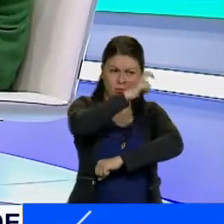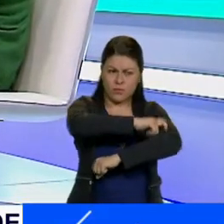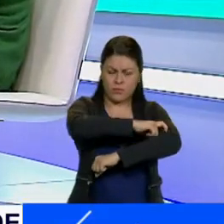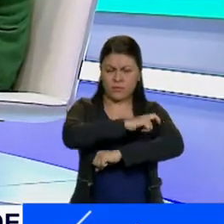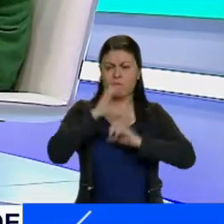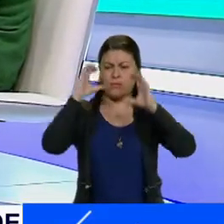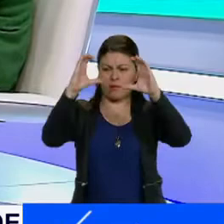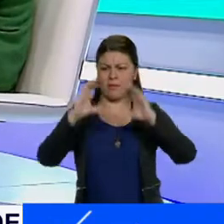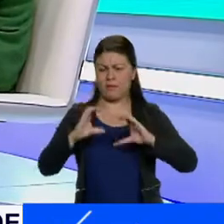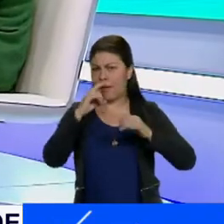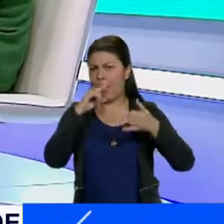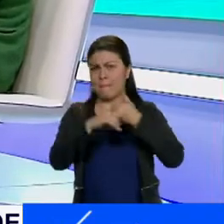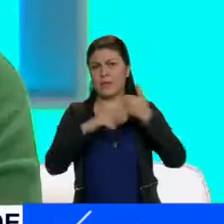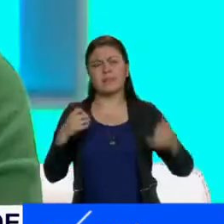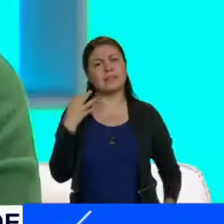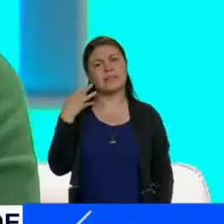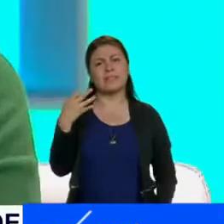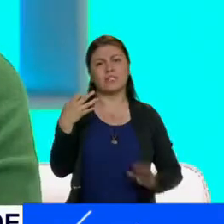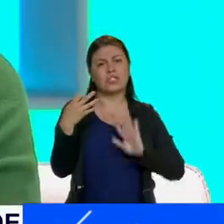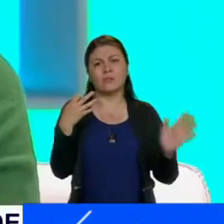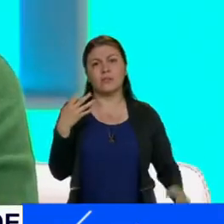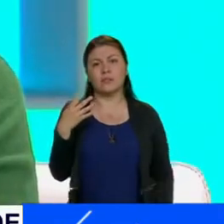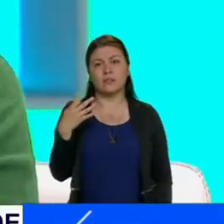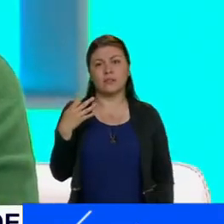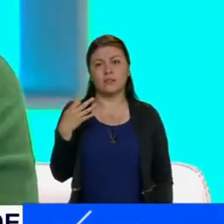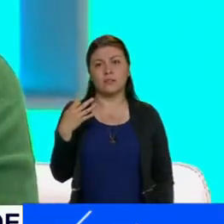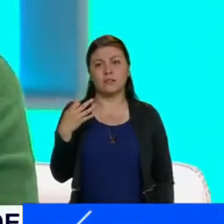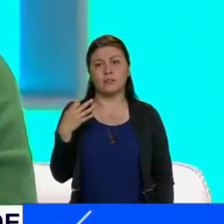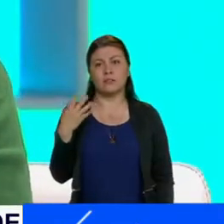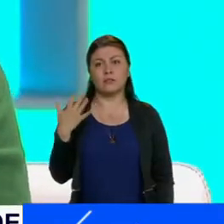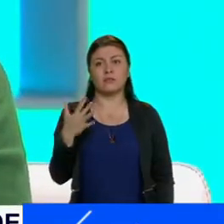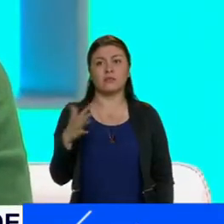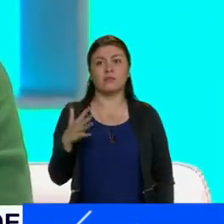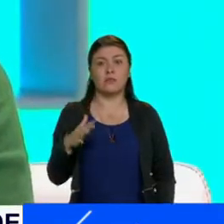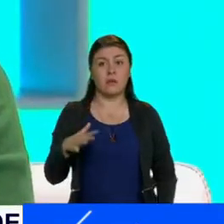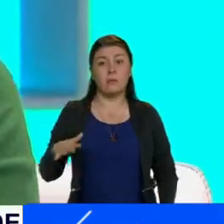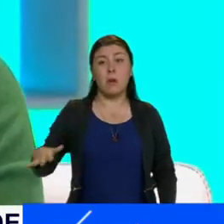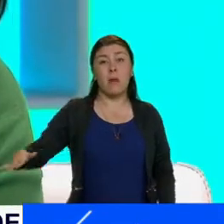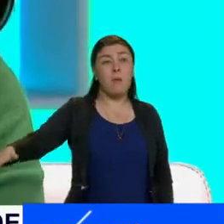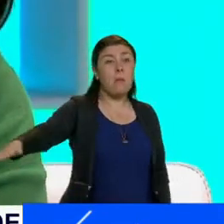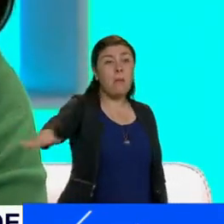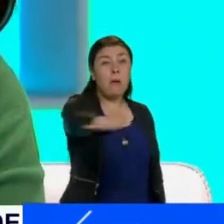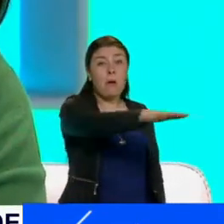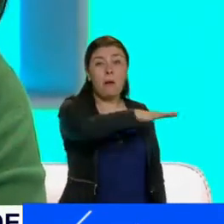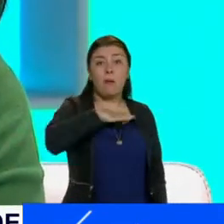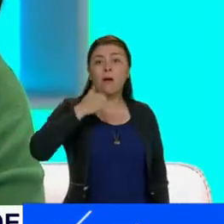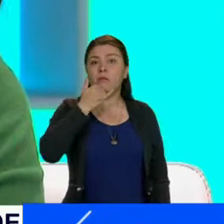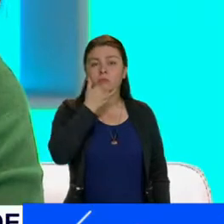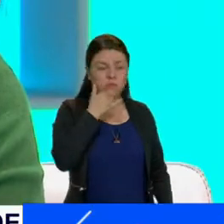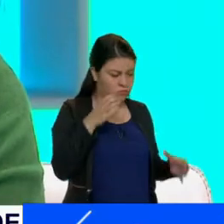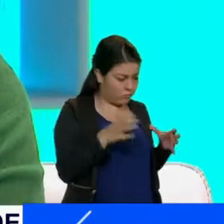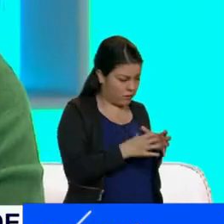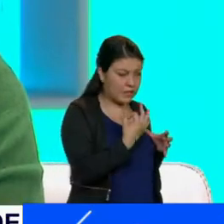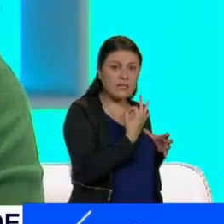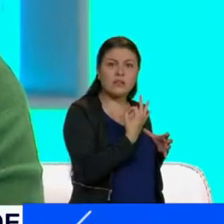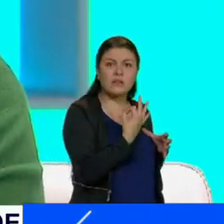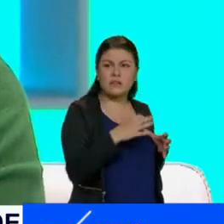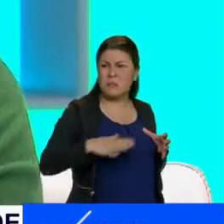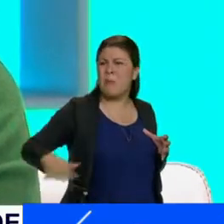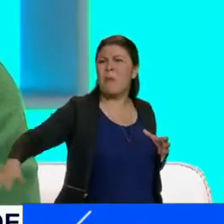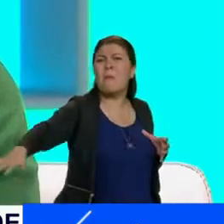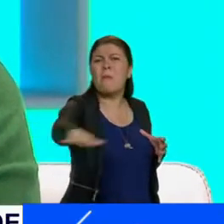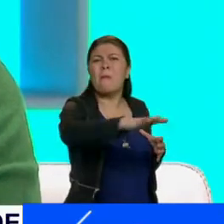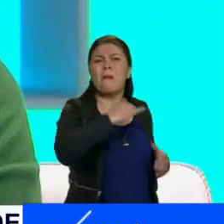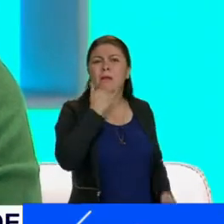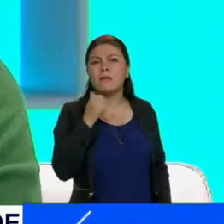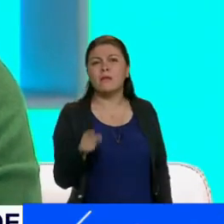Amazonía. Eso es que enorme. El 25% sí. del territorio, un poco más. Sí. Imagínese lo que es eso. Y